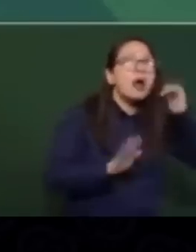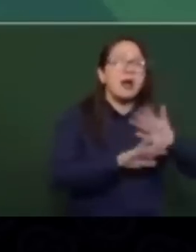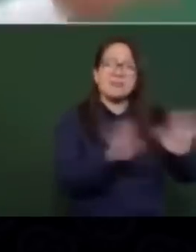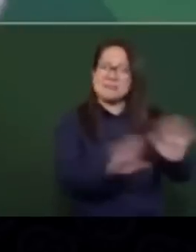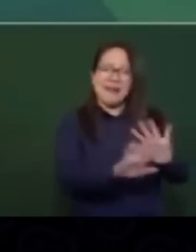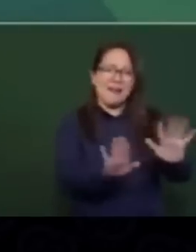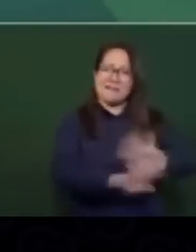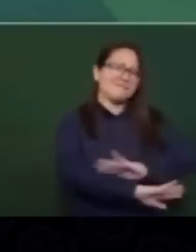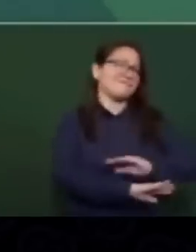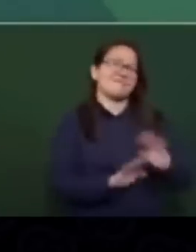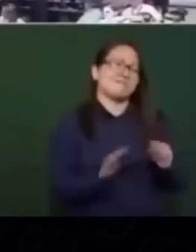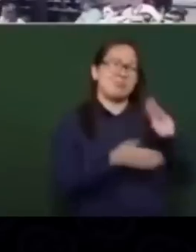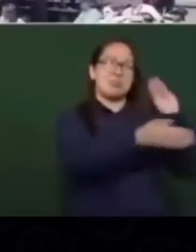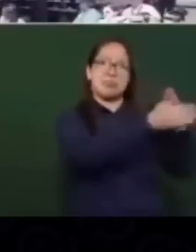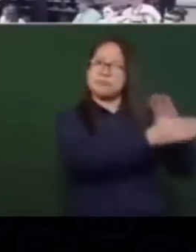Entonces,